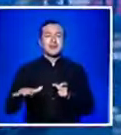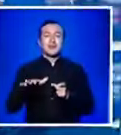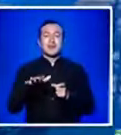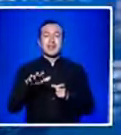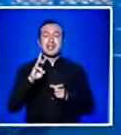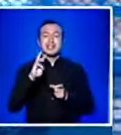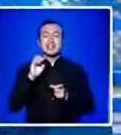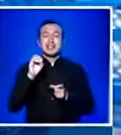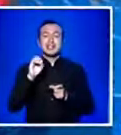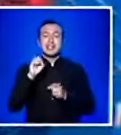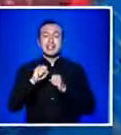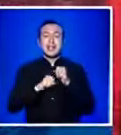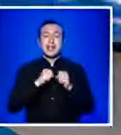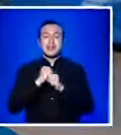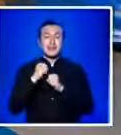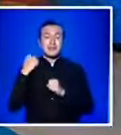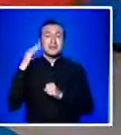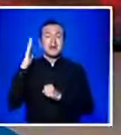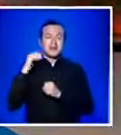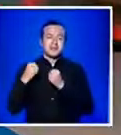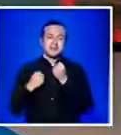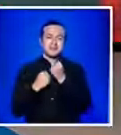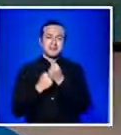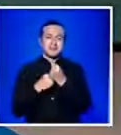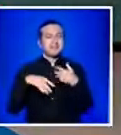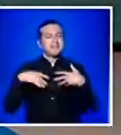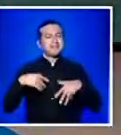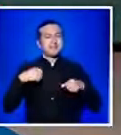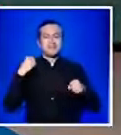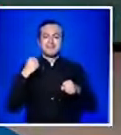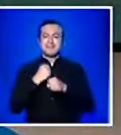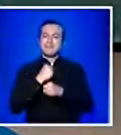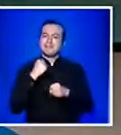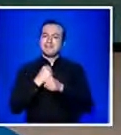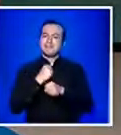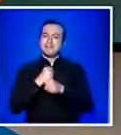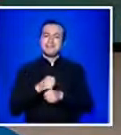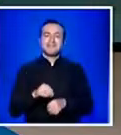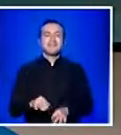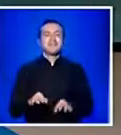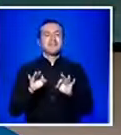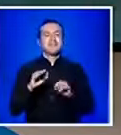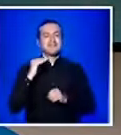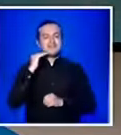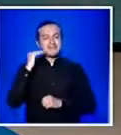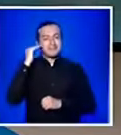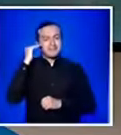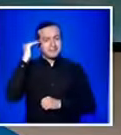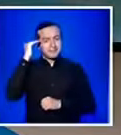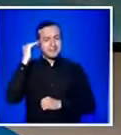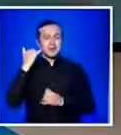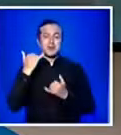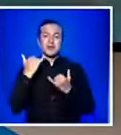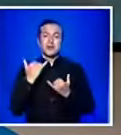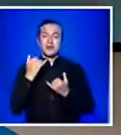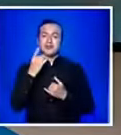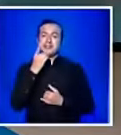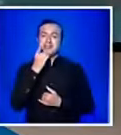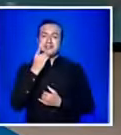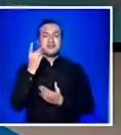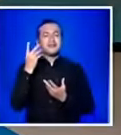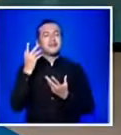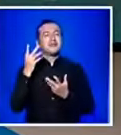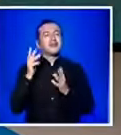piquito pues van a celebrarlo. Gran trabajo que realiza el Banco de Alimentos justamente con los adultos mayores en este desayuno, en este evento